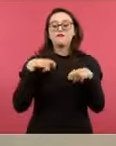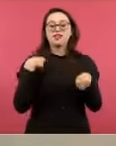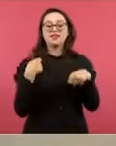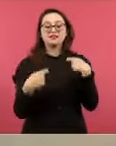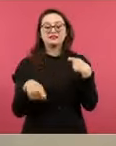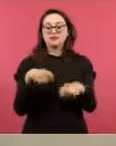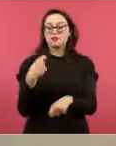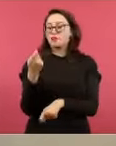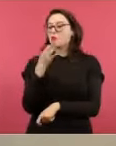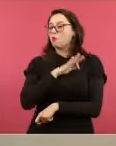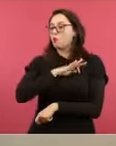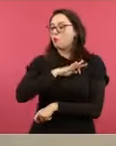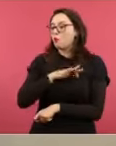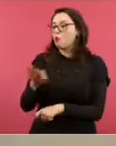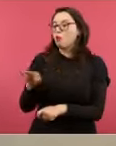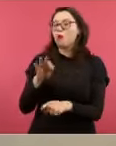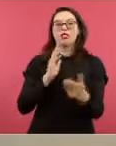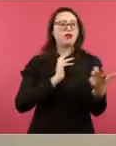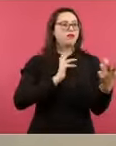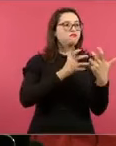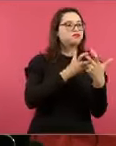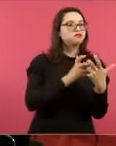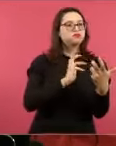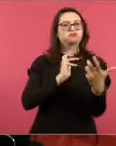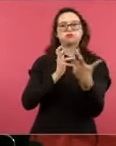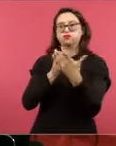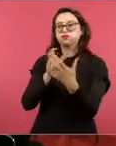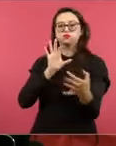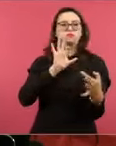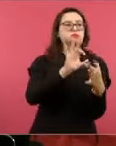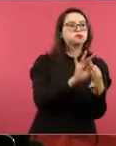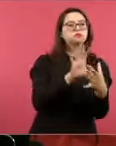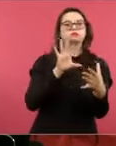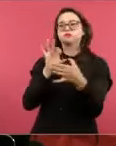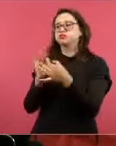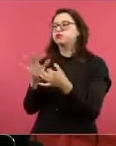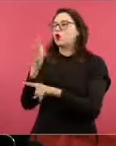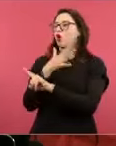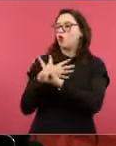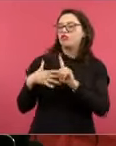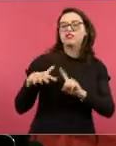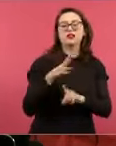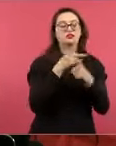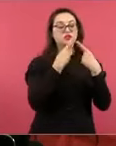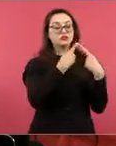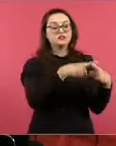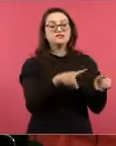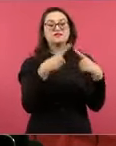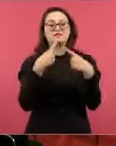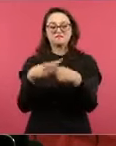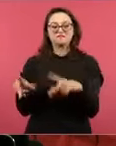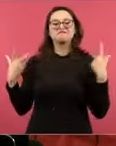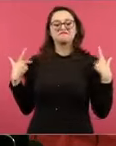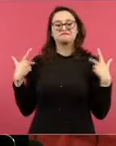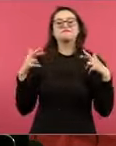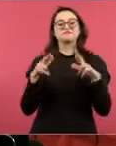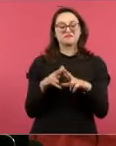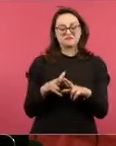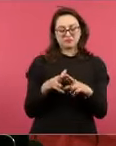a diferentes contextos, a diferentes circunstancias. El maestro, la maestra tiene la autonomía de